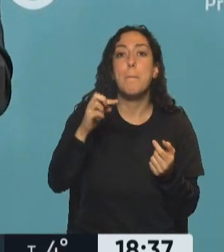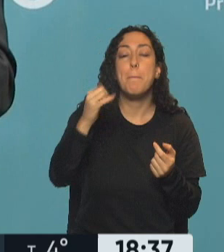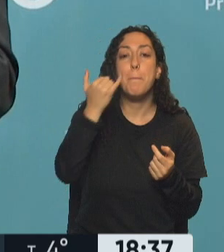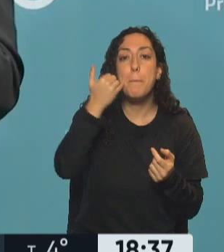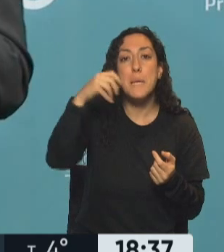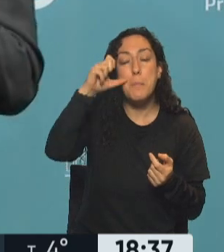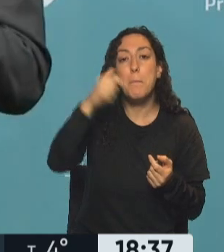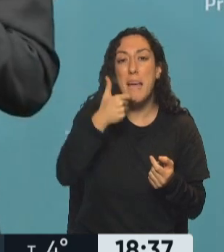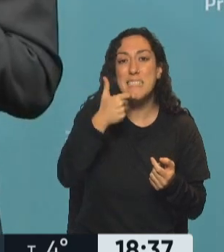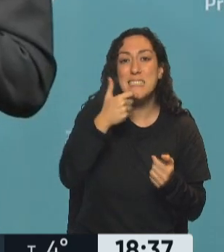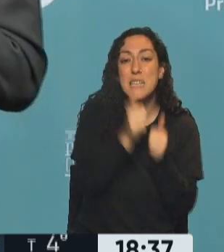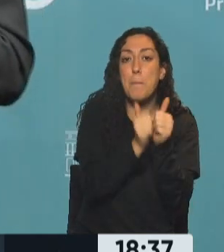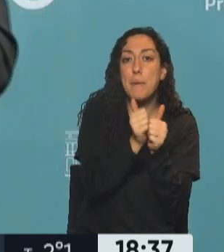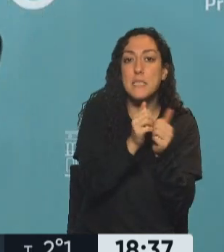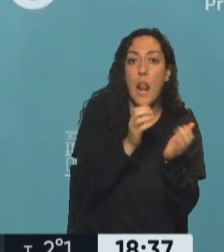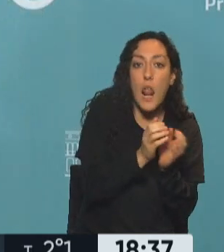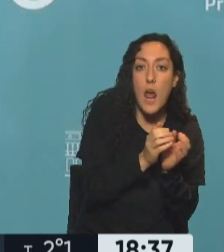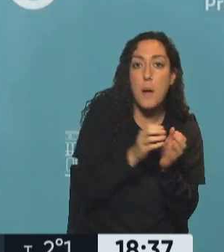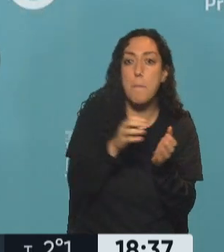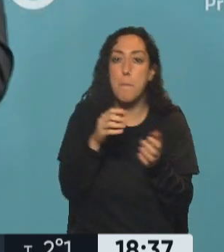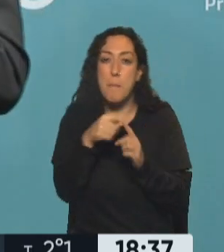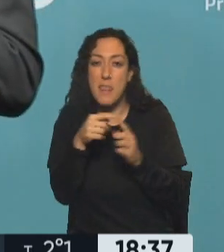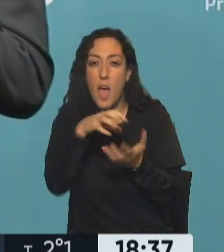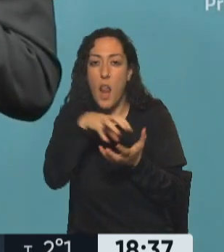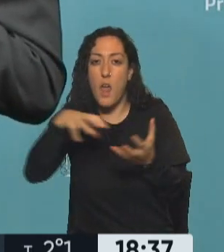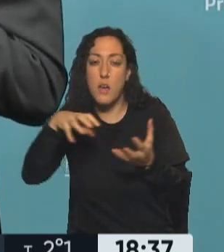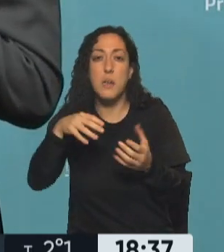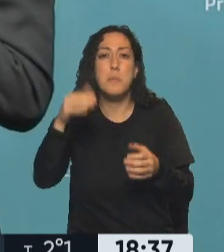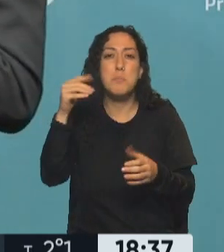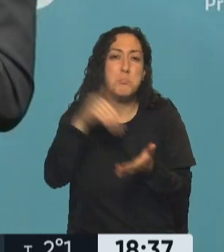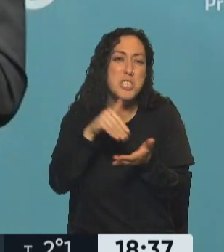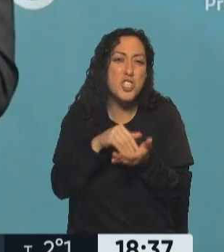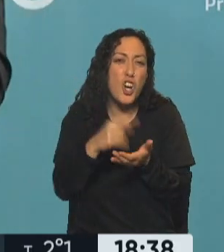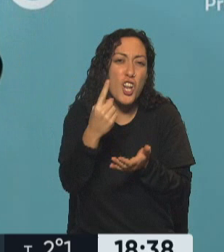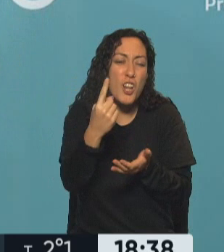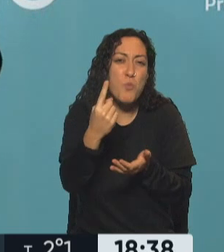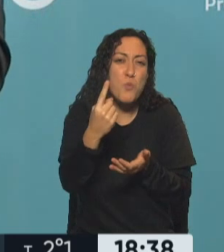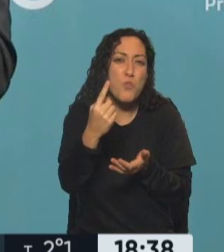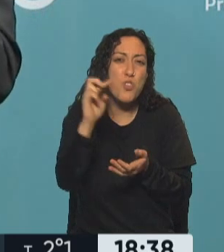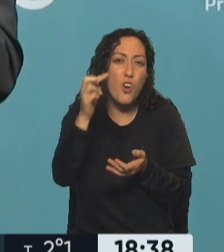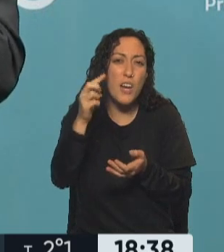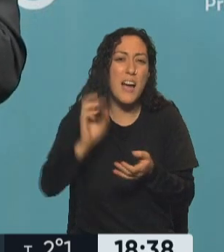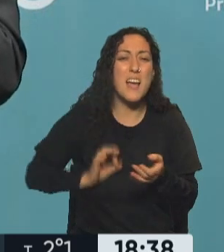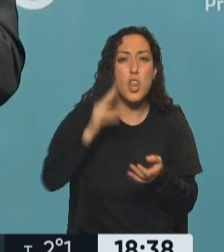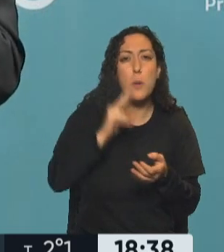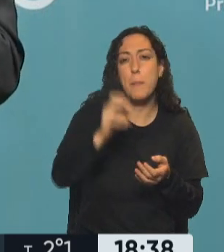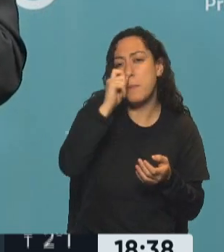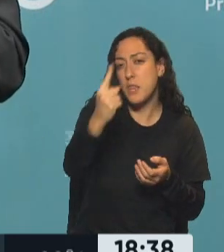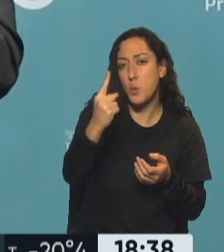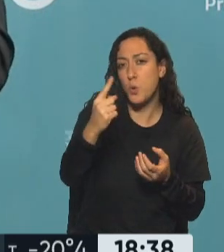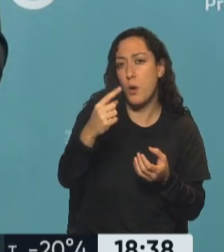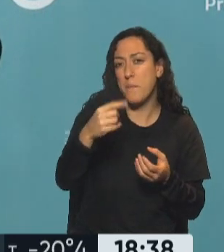aquellas pequeñas y medianas empresas que importaron no más que $1 millón durante el año 2021, se